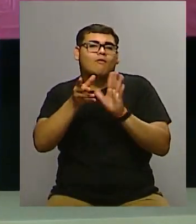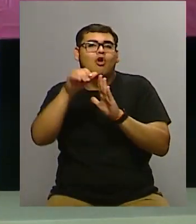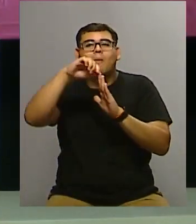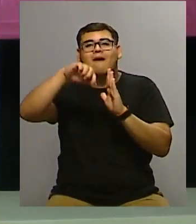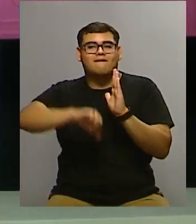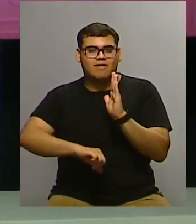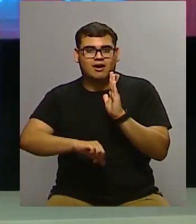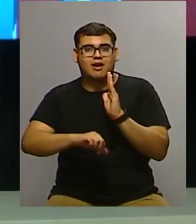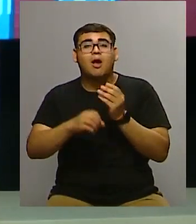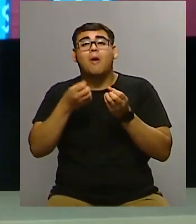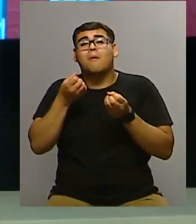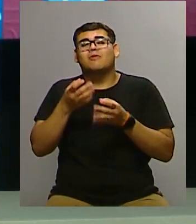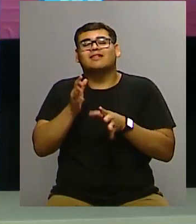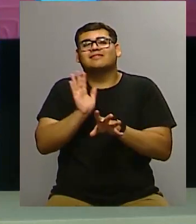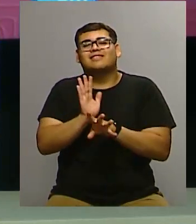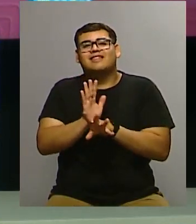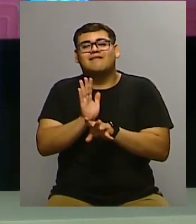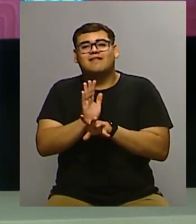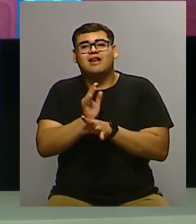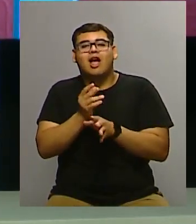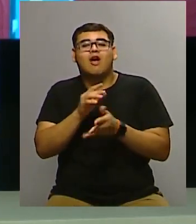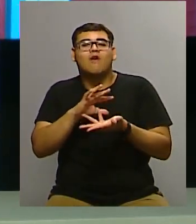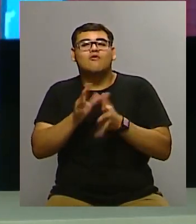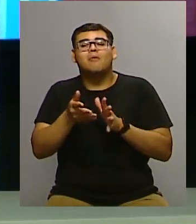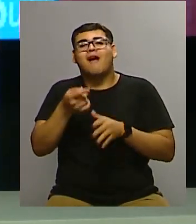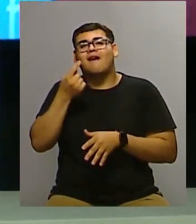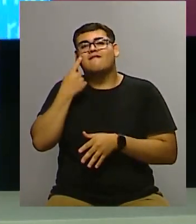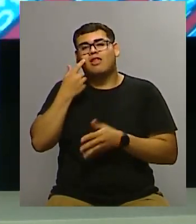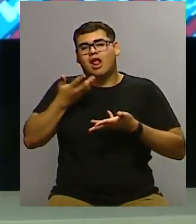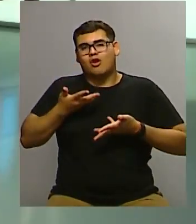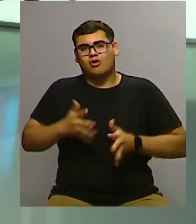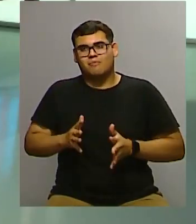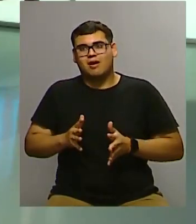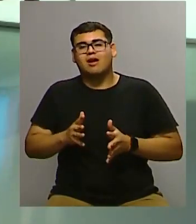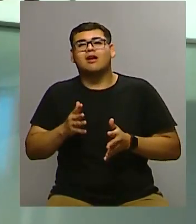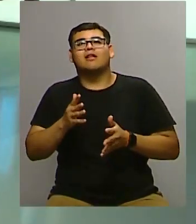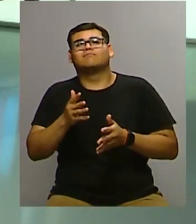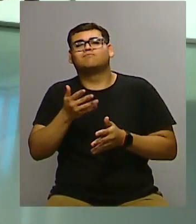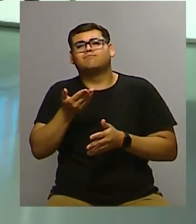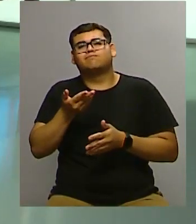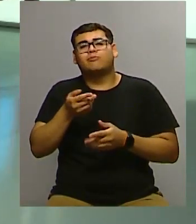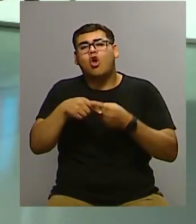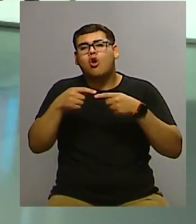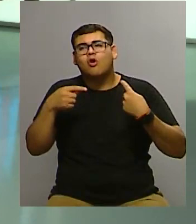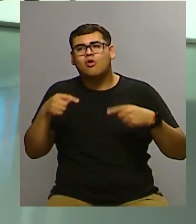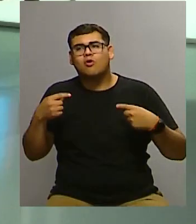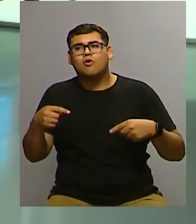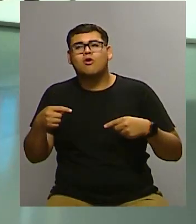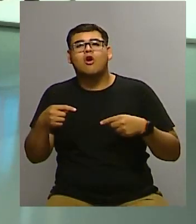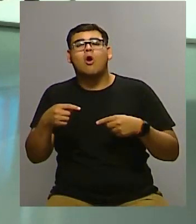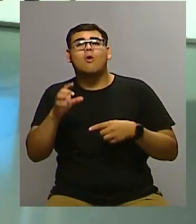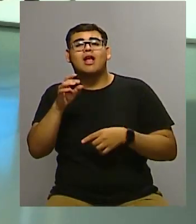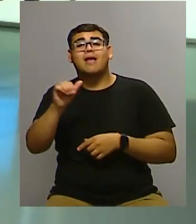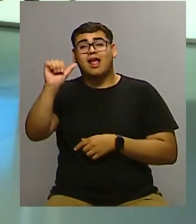hecho de que volvimos a la normalidad. Entonces empezamos a volver a tener nuestros recursos no solamente destinados al